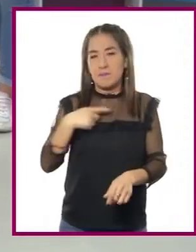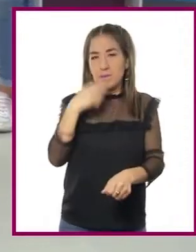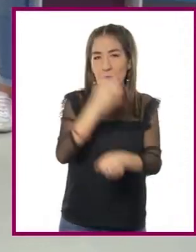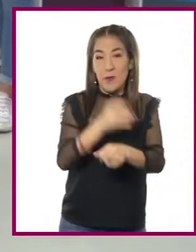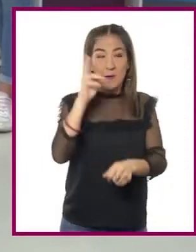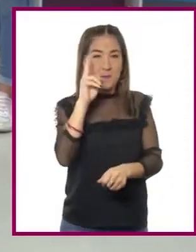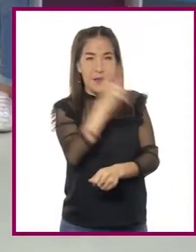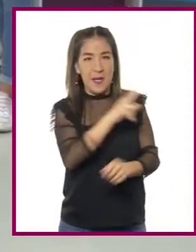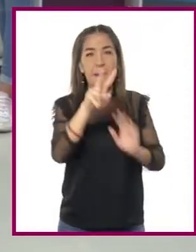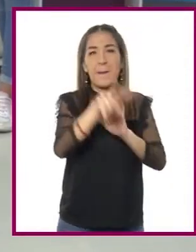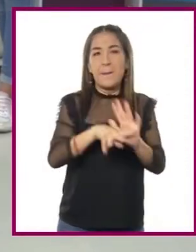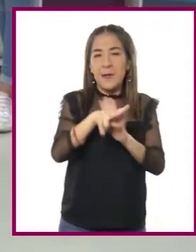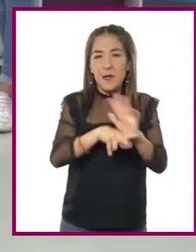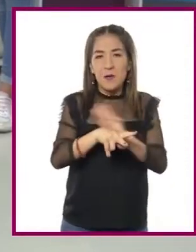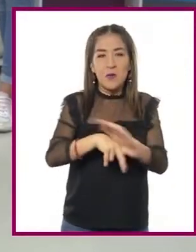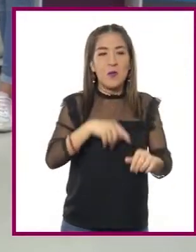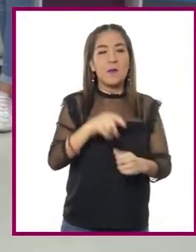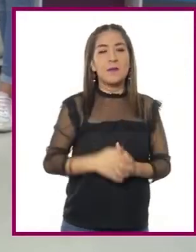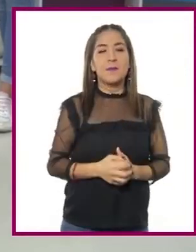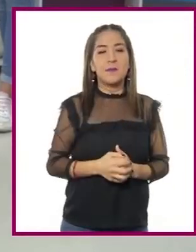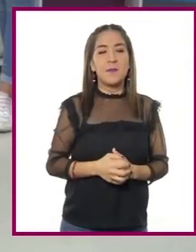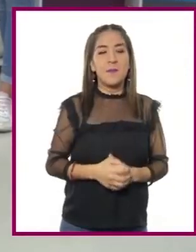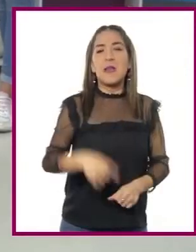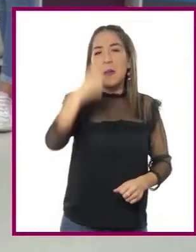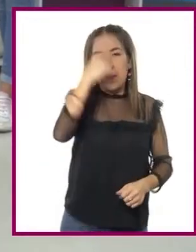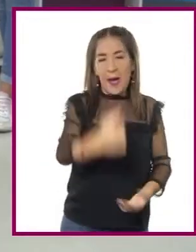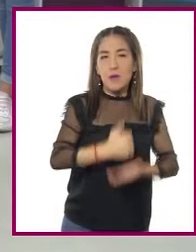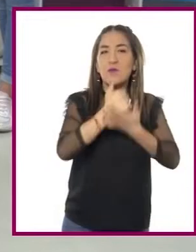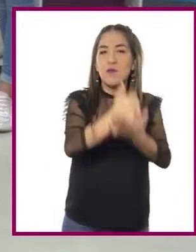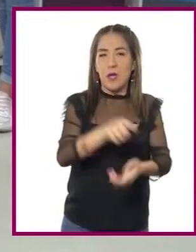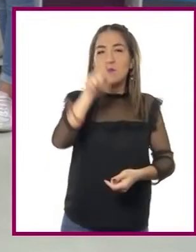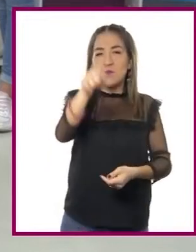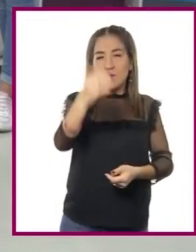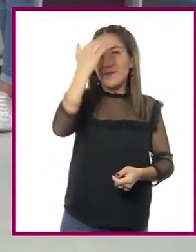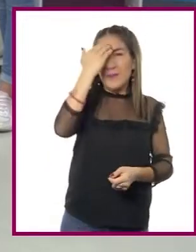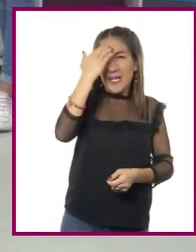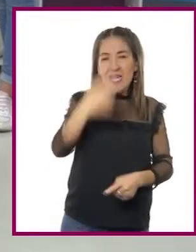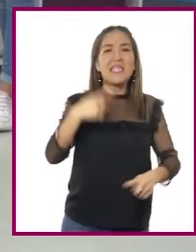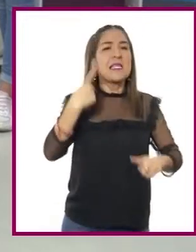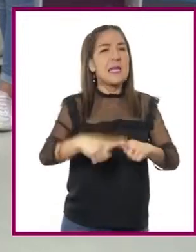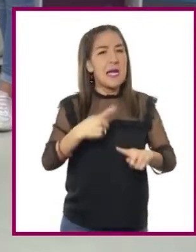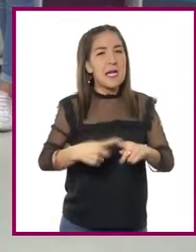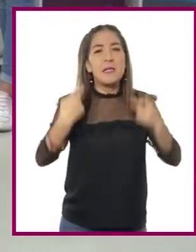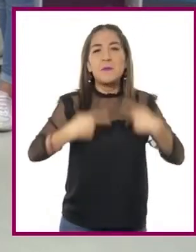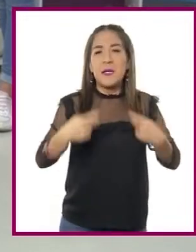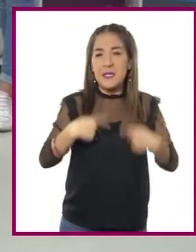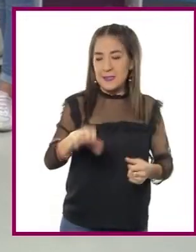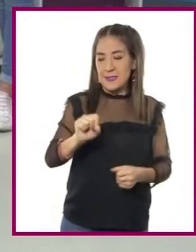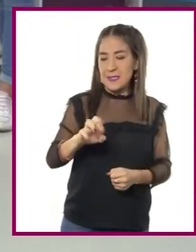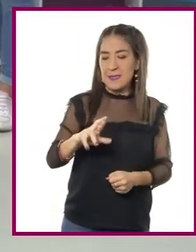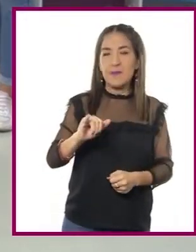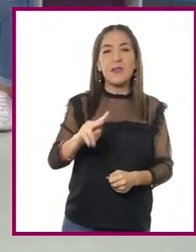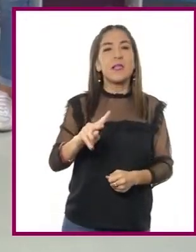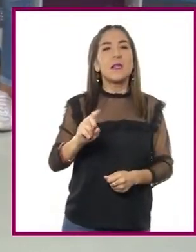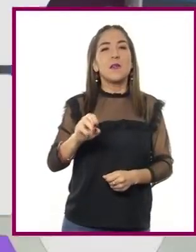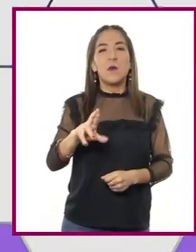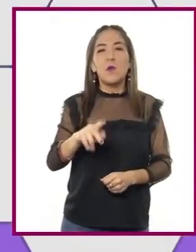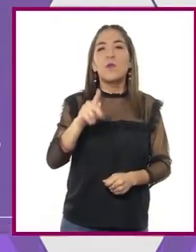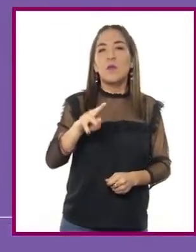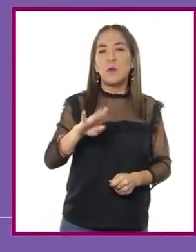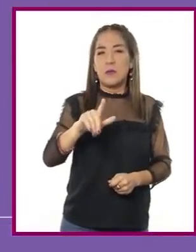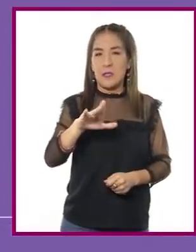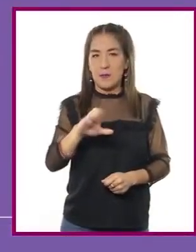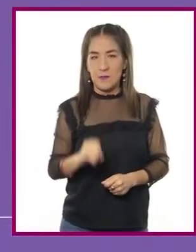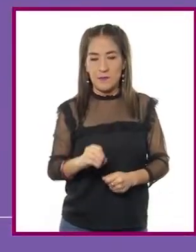y escuchar el siguiente recurso, que nos ayuda a conocer quiénes son las y los servidores públicos.